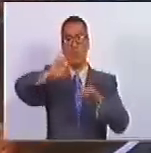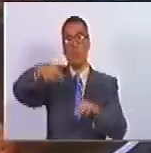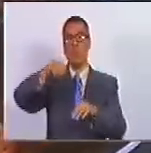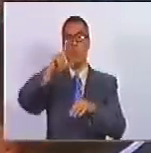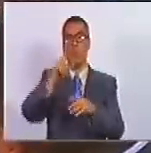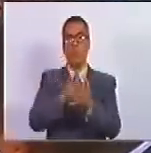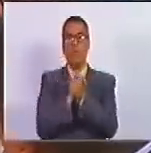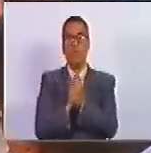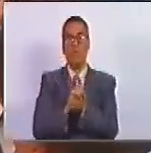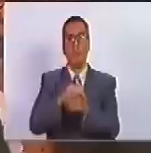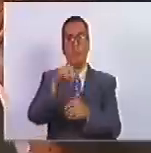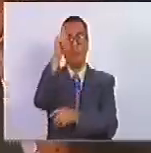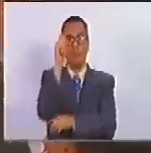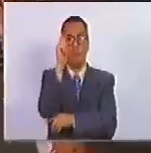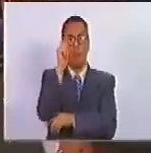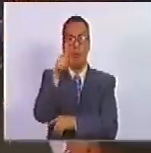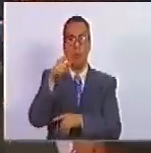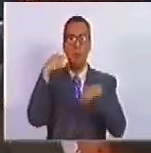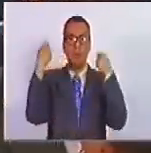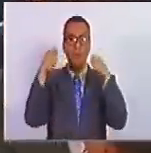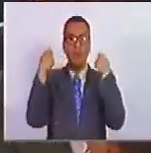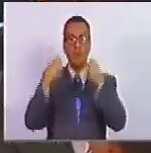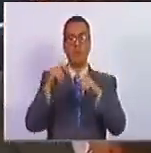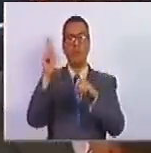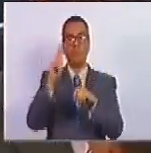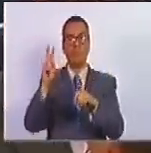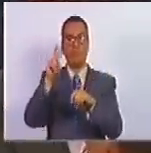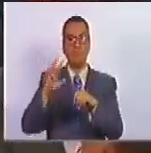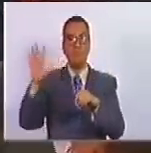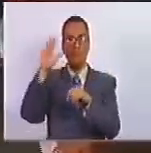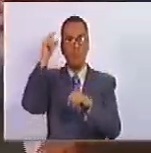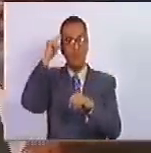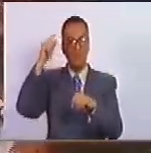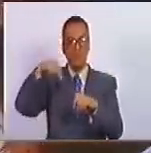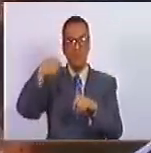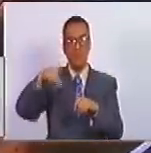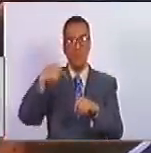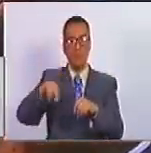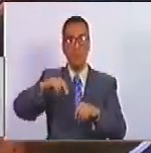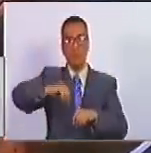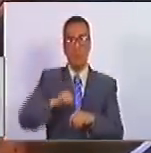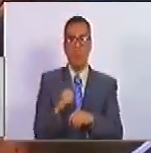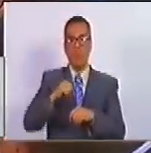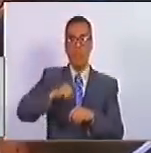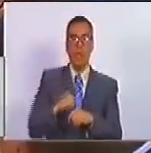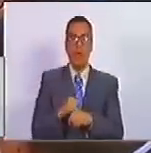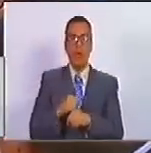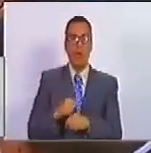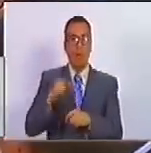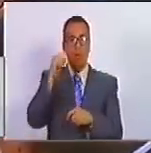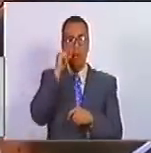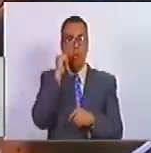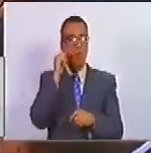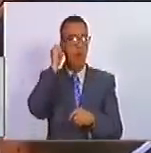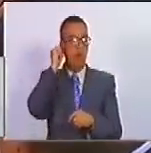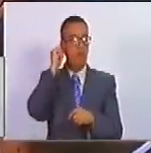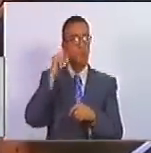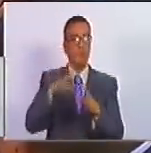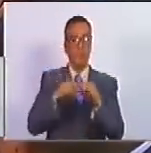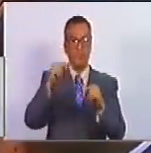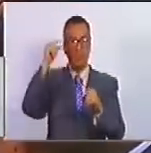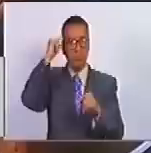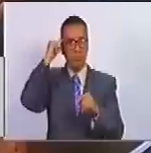queridos colegas parlamentarios, se celebra en la República el Día Nacional del Policía. Hombres y mujeres que cada